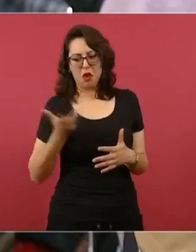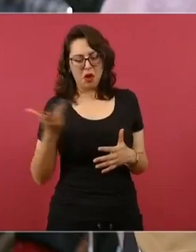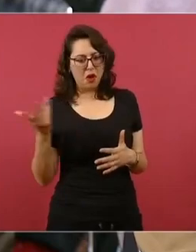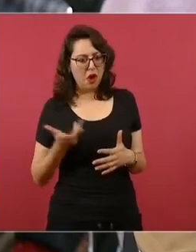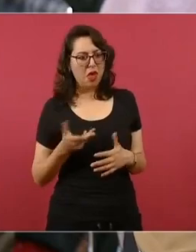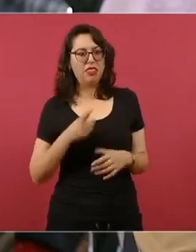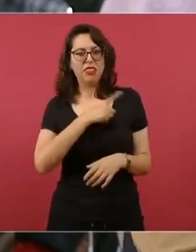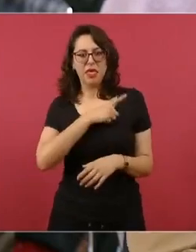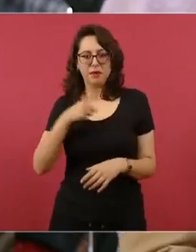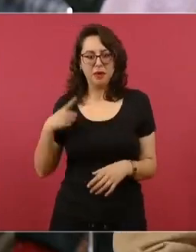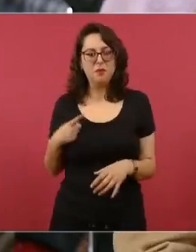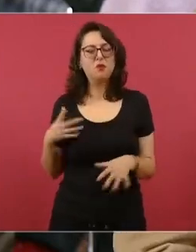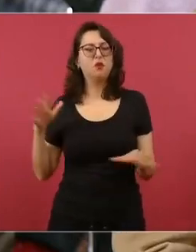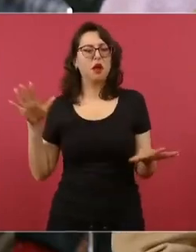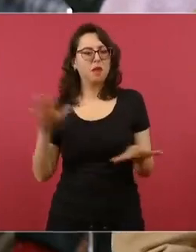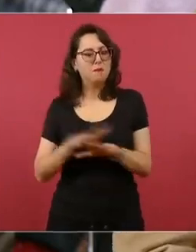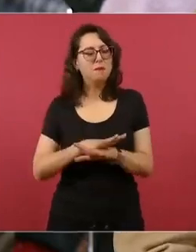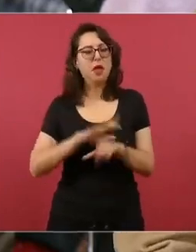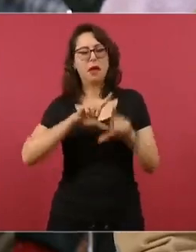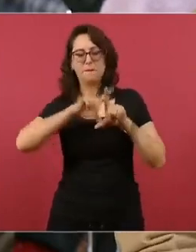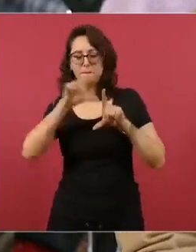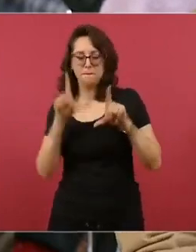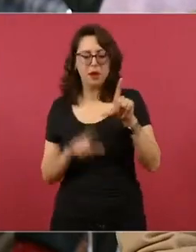¡Cambiemos México! PAN.